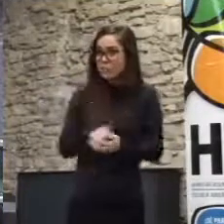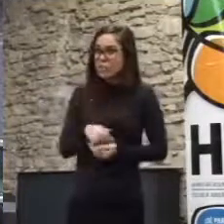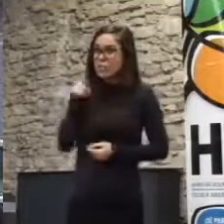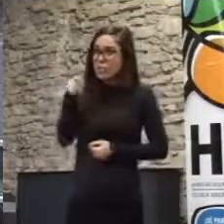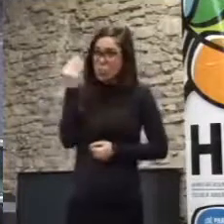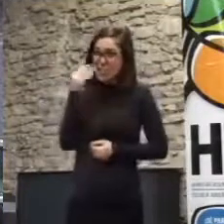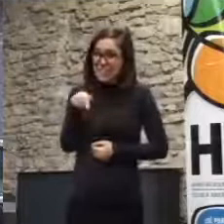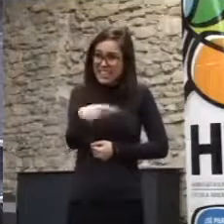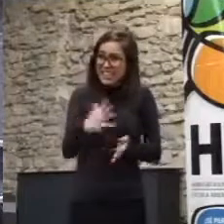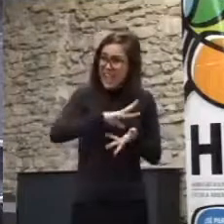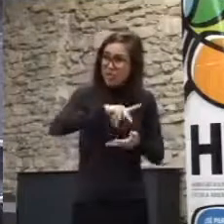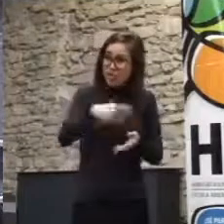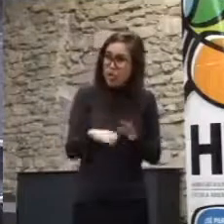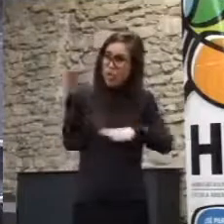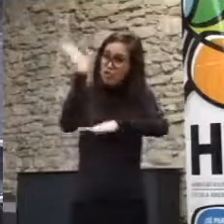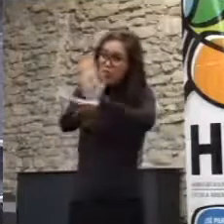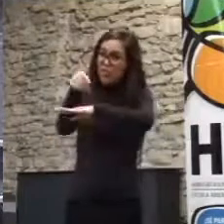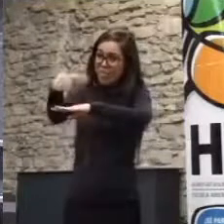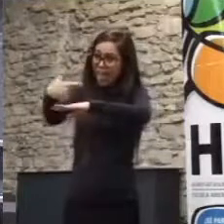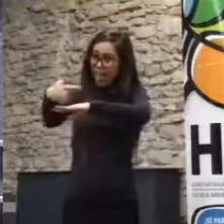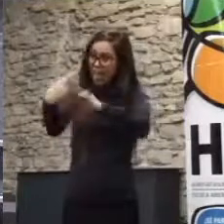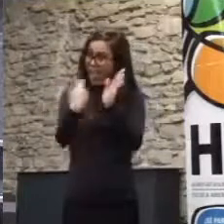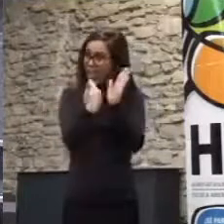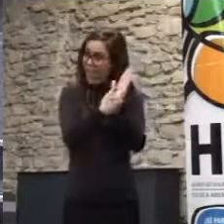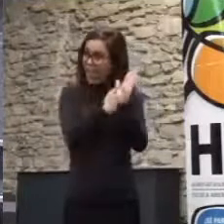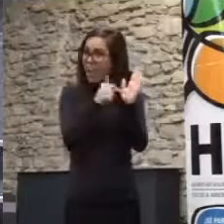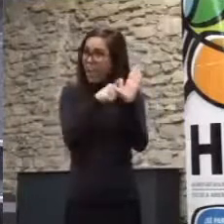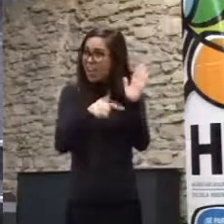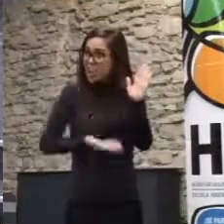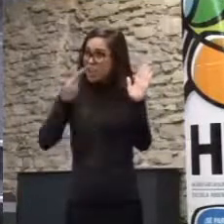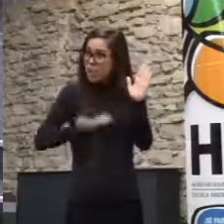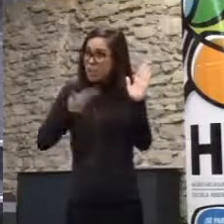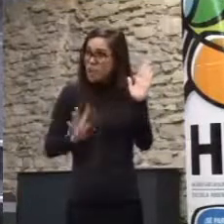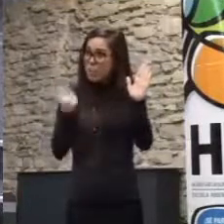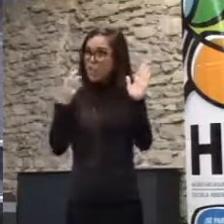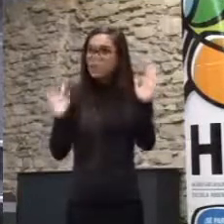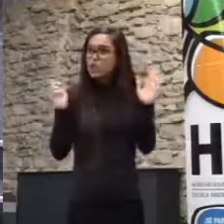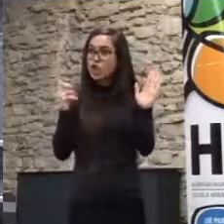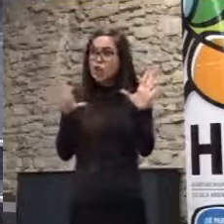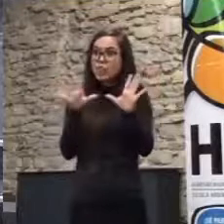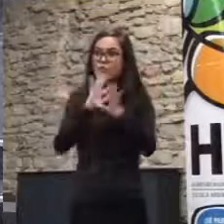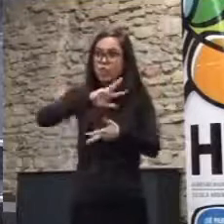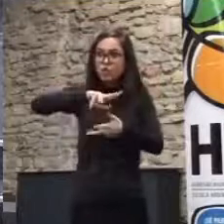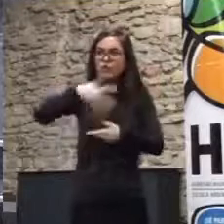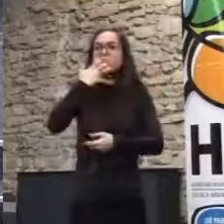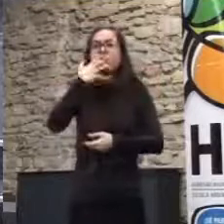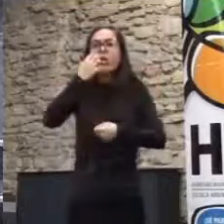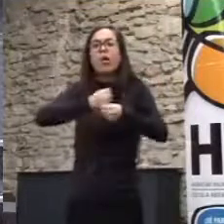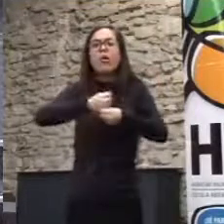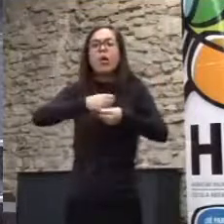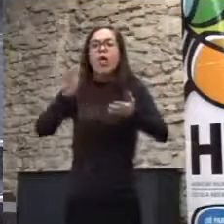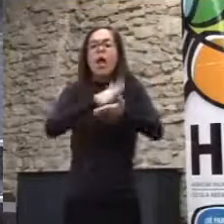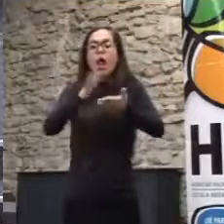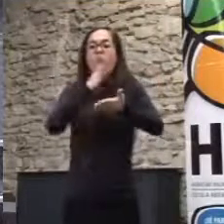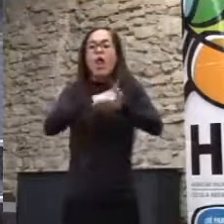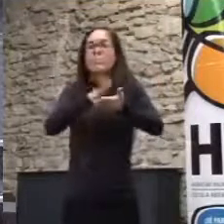las 10 noticias más importantes del día? Es que no llegamos a más. Es que solo podemos contar 10. Claro, si tienes muchísimo espacio, pero